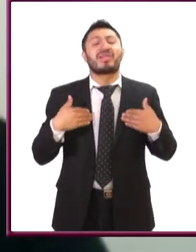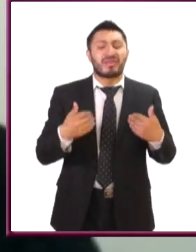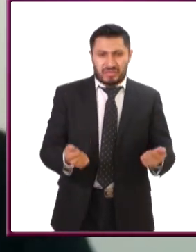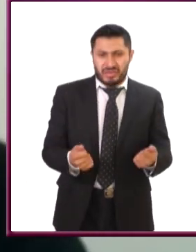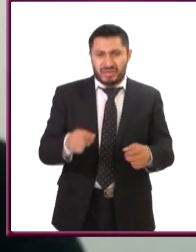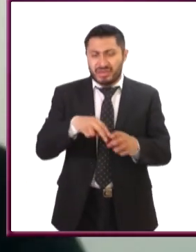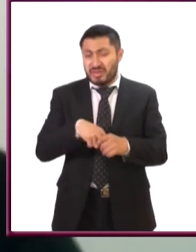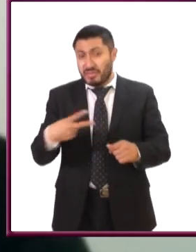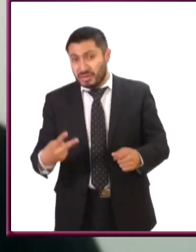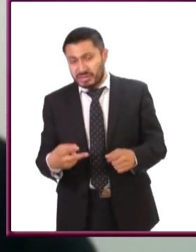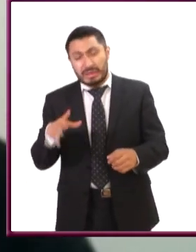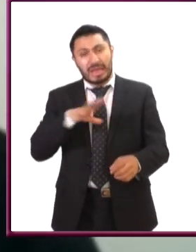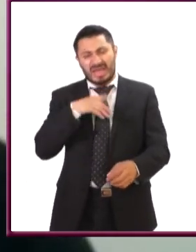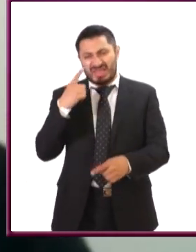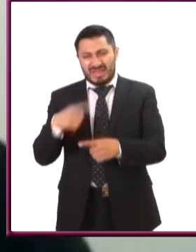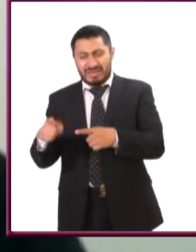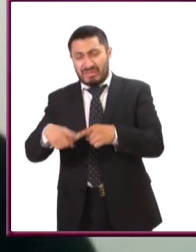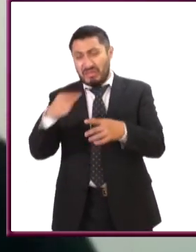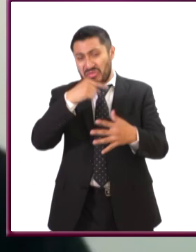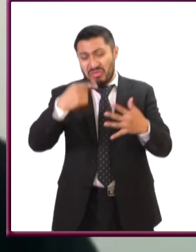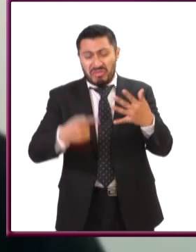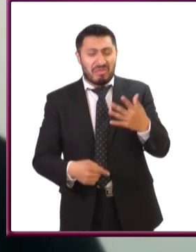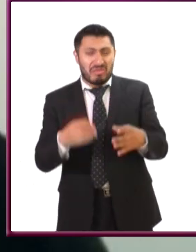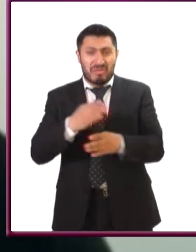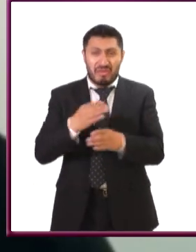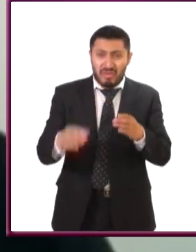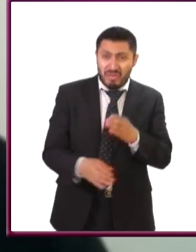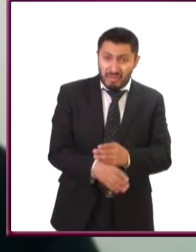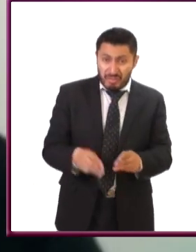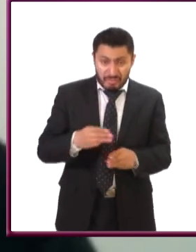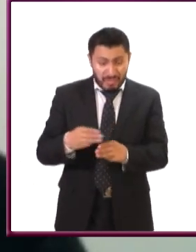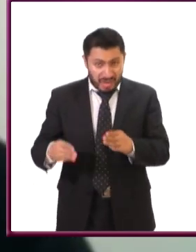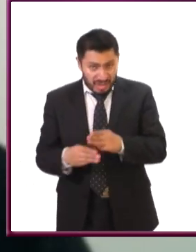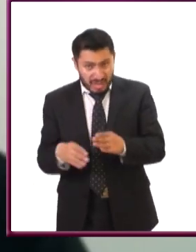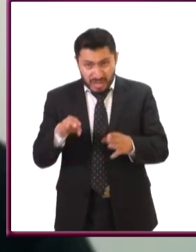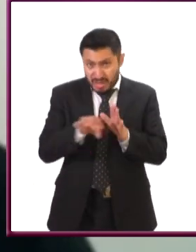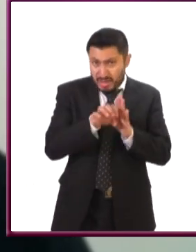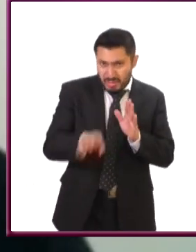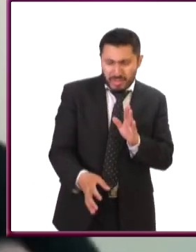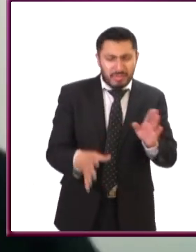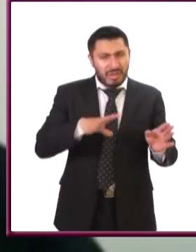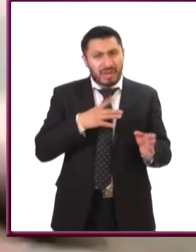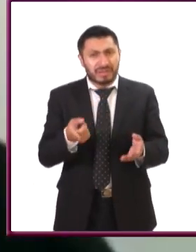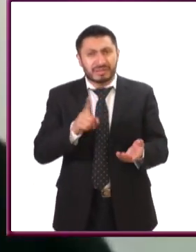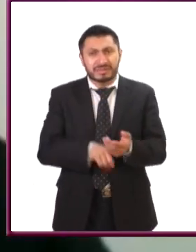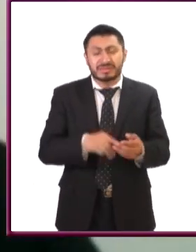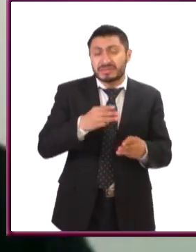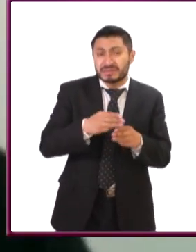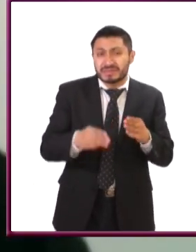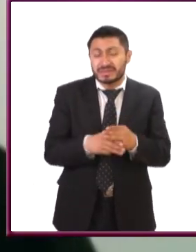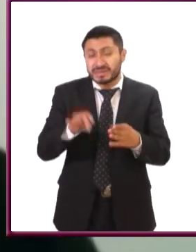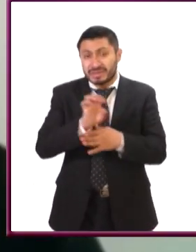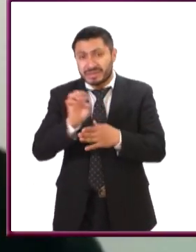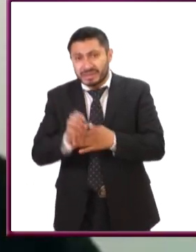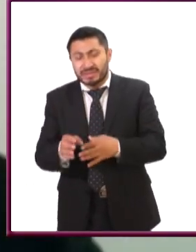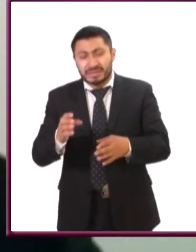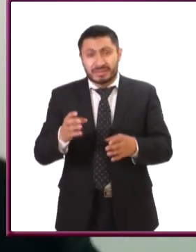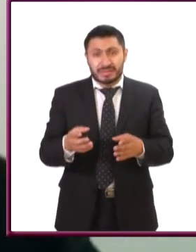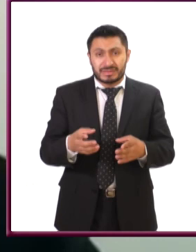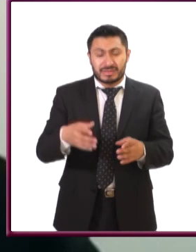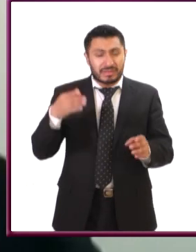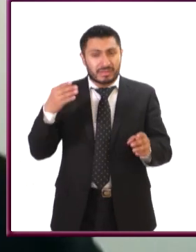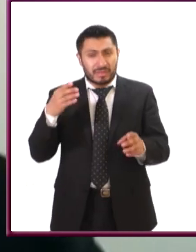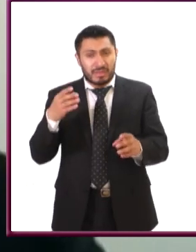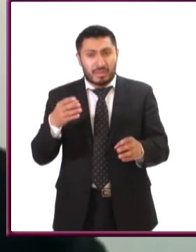bueno, sí, hay varios instrumentos para medir vacío. Realmente el vacío es una ausencia de materia, entonces